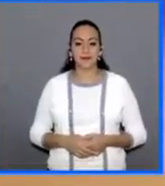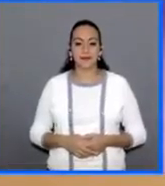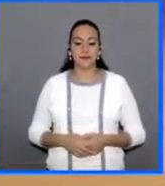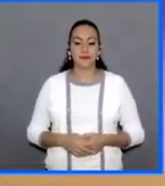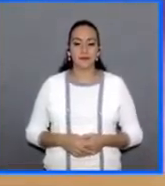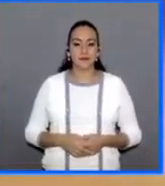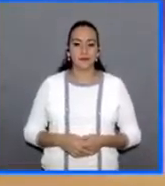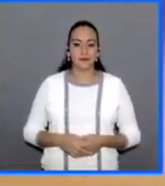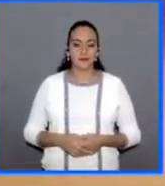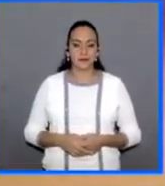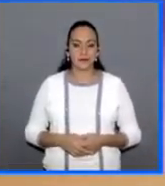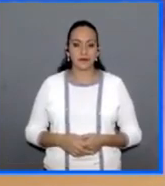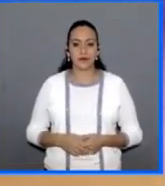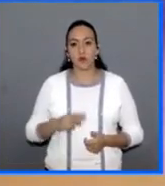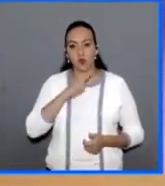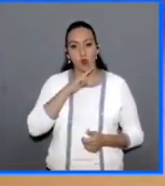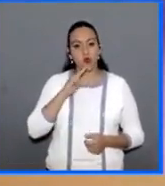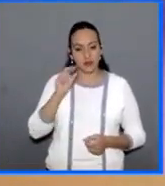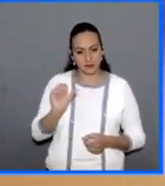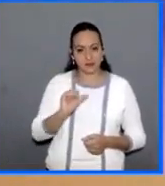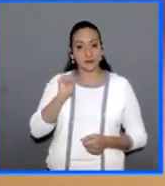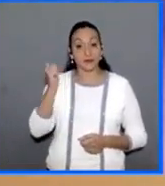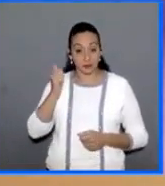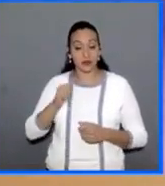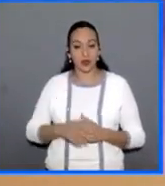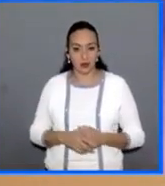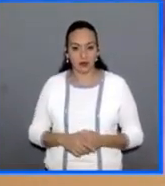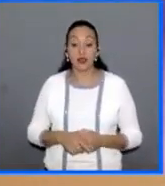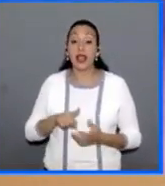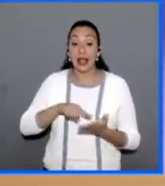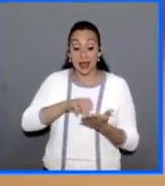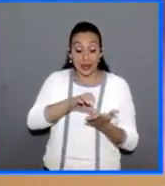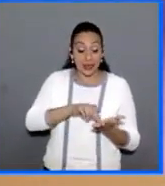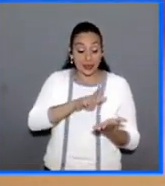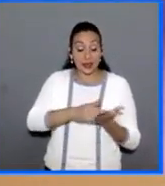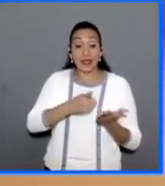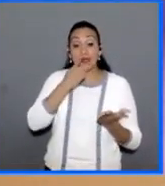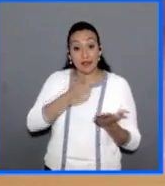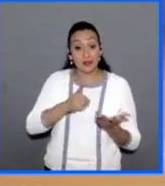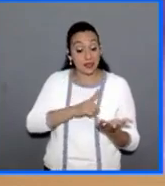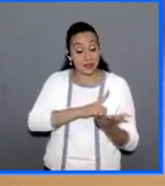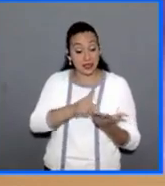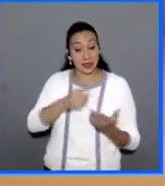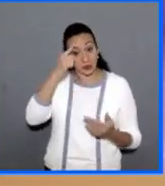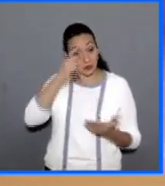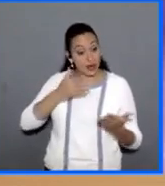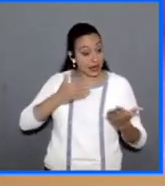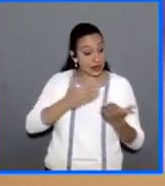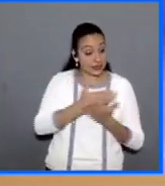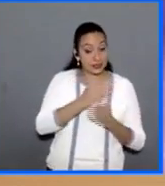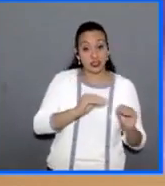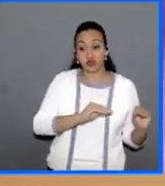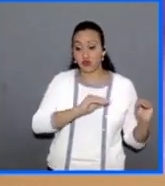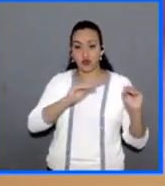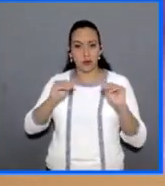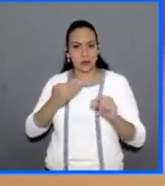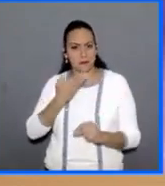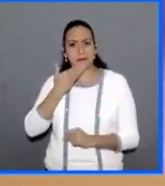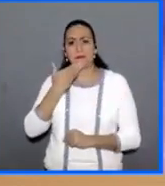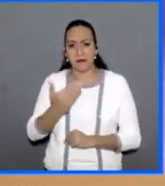En más noticias, consagrar en la Constitución el derecho a una movilidad segura en entornos viables en nuestro país,